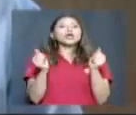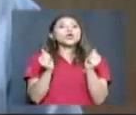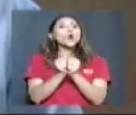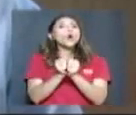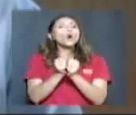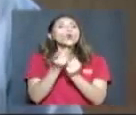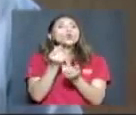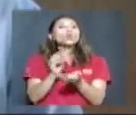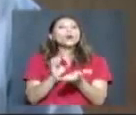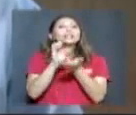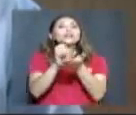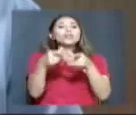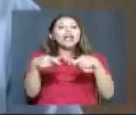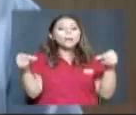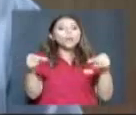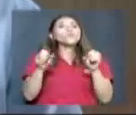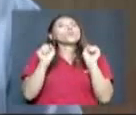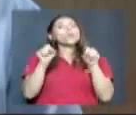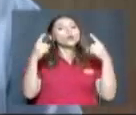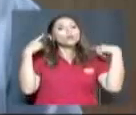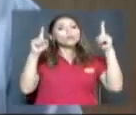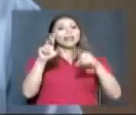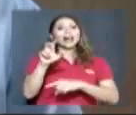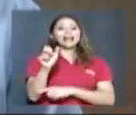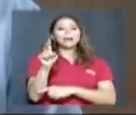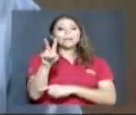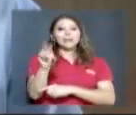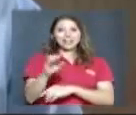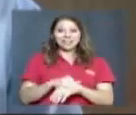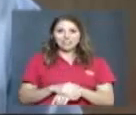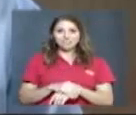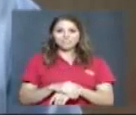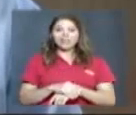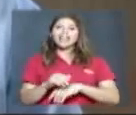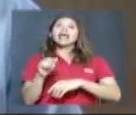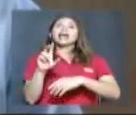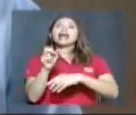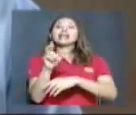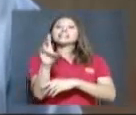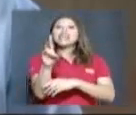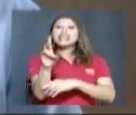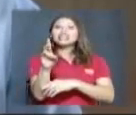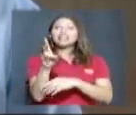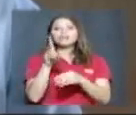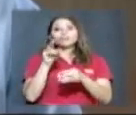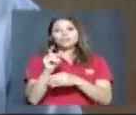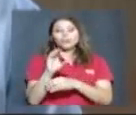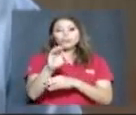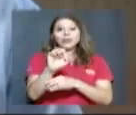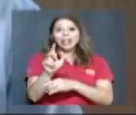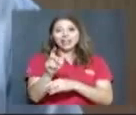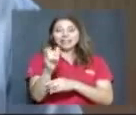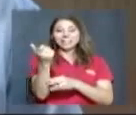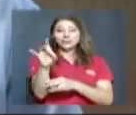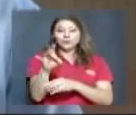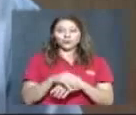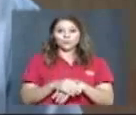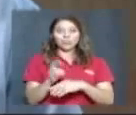en ISDB-TV, señal digital. Canal 7 invirtió en Canal 18, televisión digital. Canal Repreter en Canal